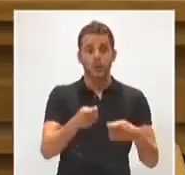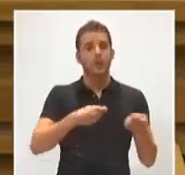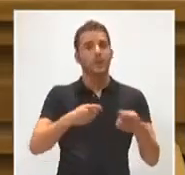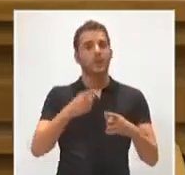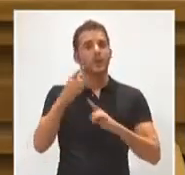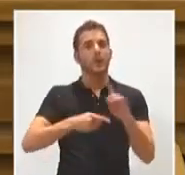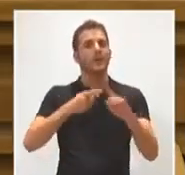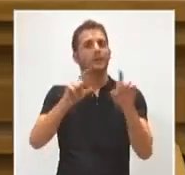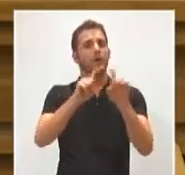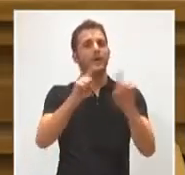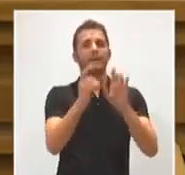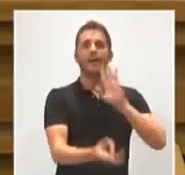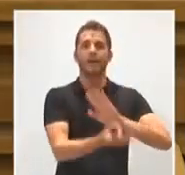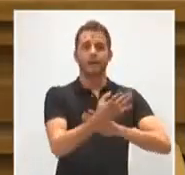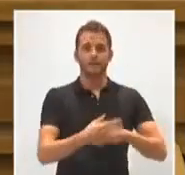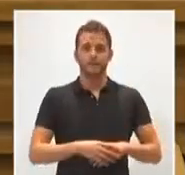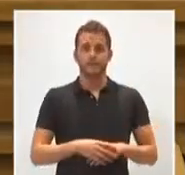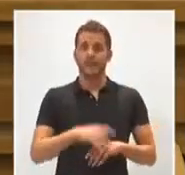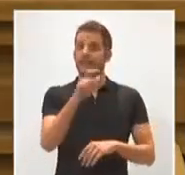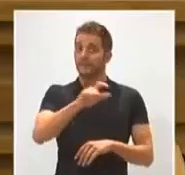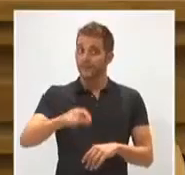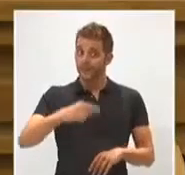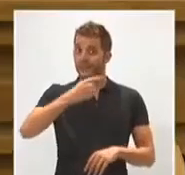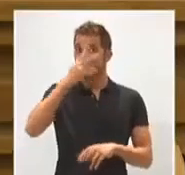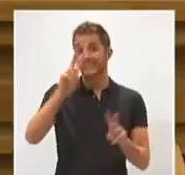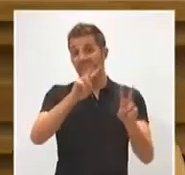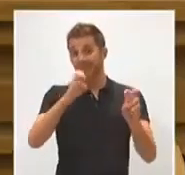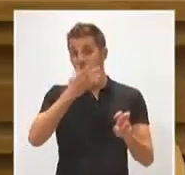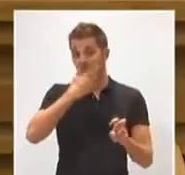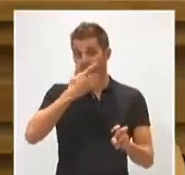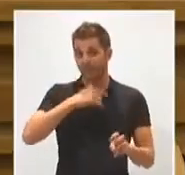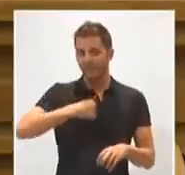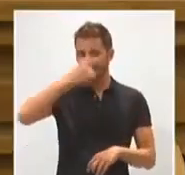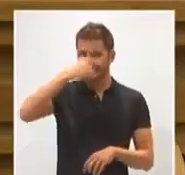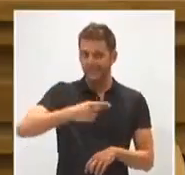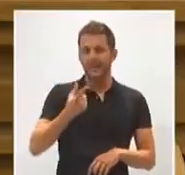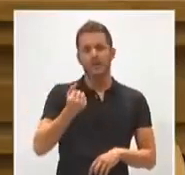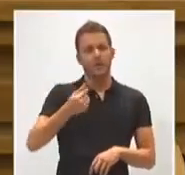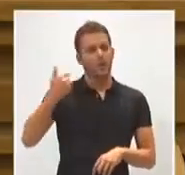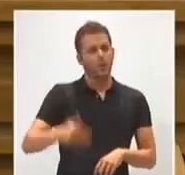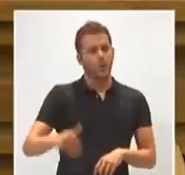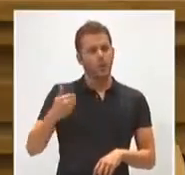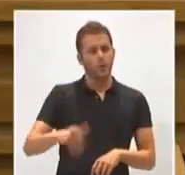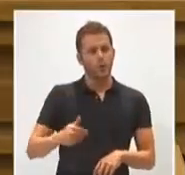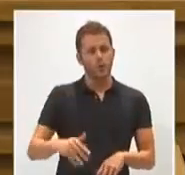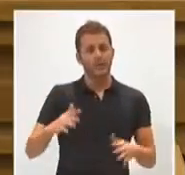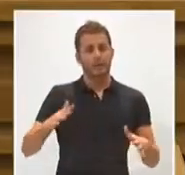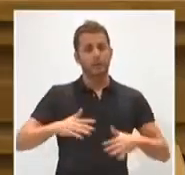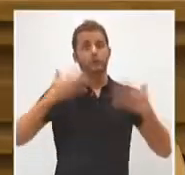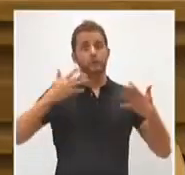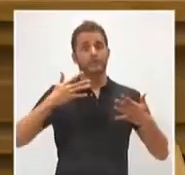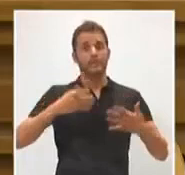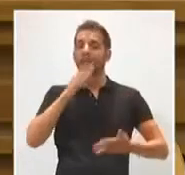constitución de una empresa los que saben lo que digo saben que estamos hablando de algo que vale mucho que no te lo esperas y que encima duele mucho en muchas